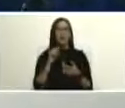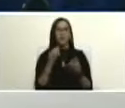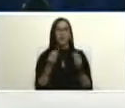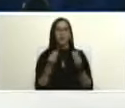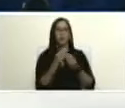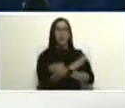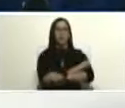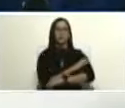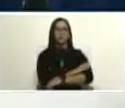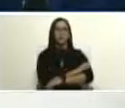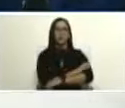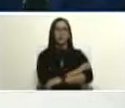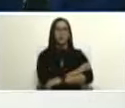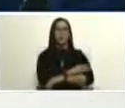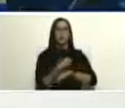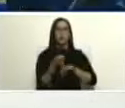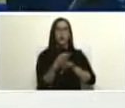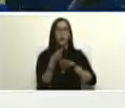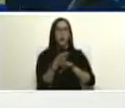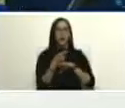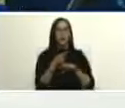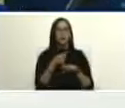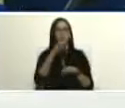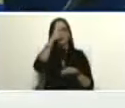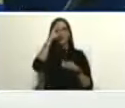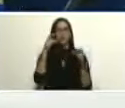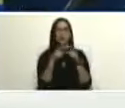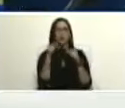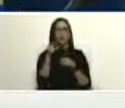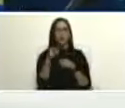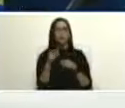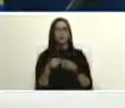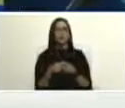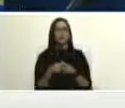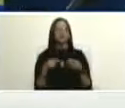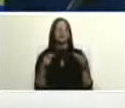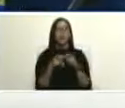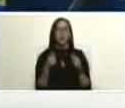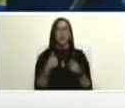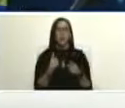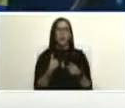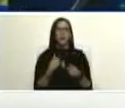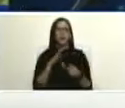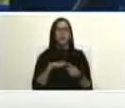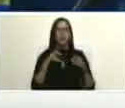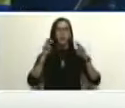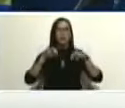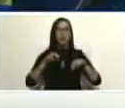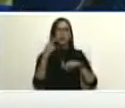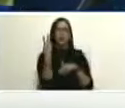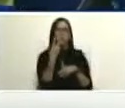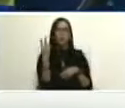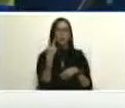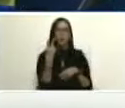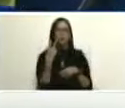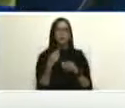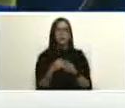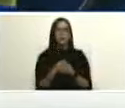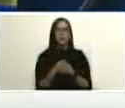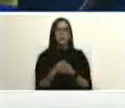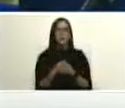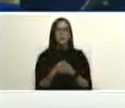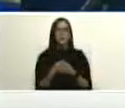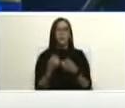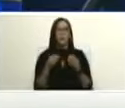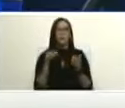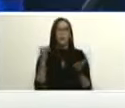opositor. Gobernador de Barinas. Y se reunió contigo, estuvo contigo se hoy. Se reunió conmigo, estábamos ahí sentados los dos. Ahorita por el canal mío